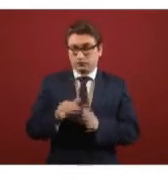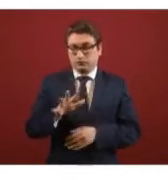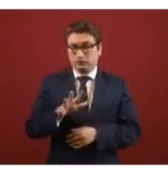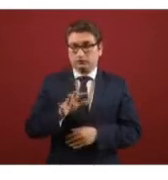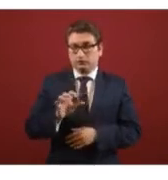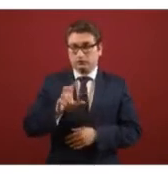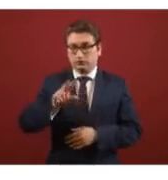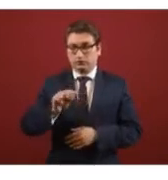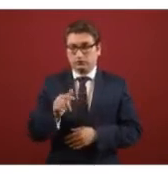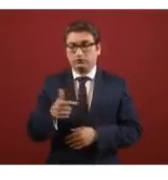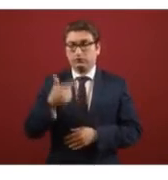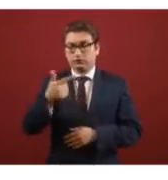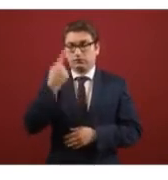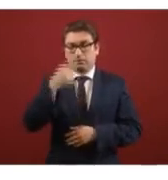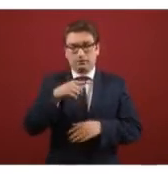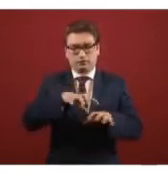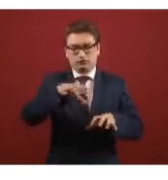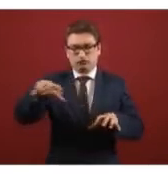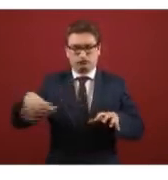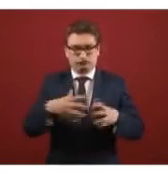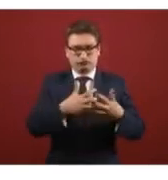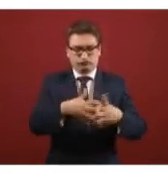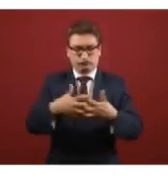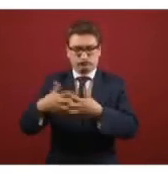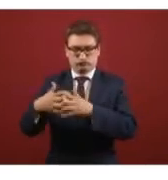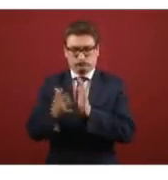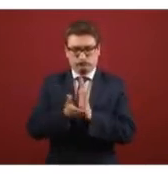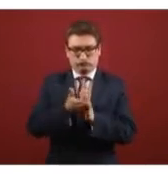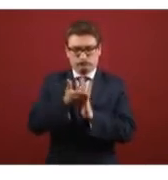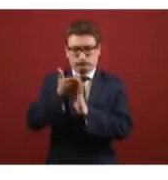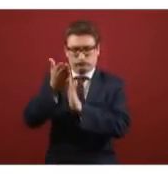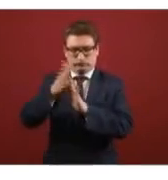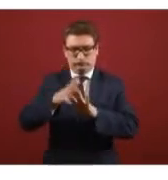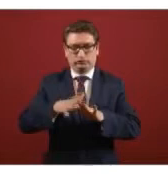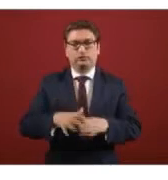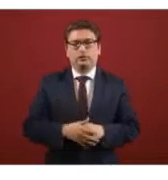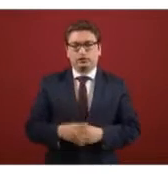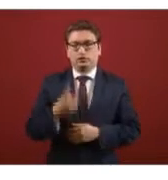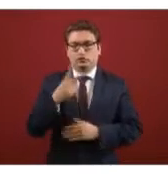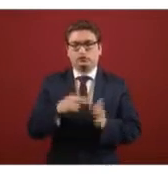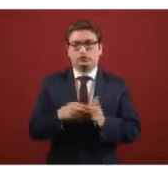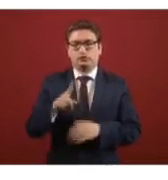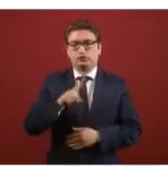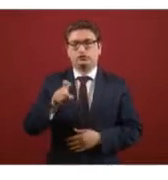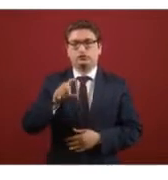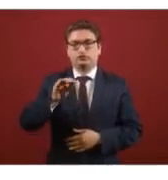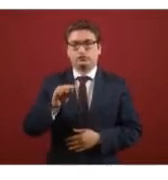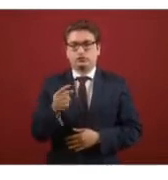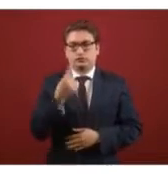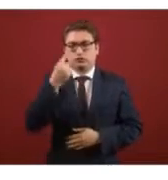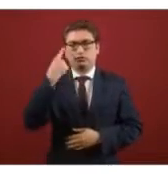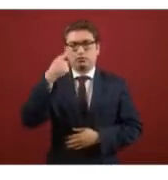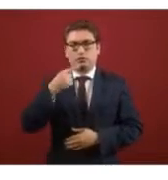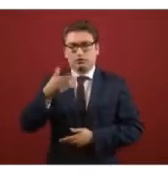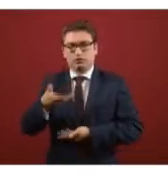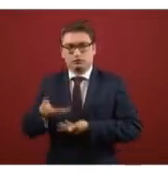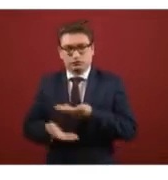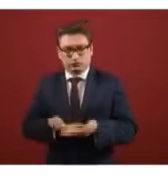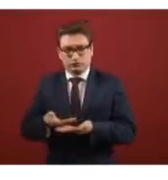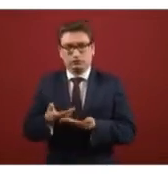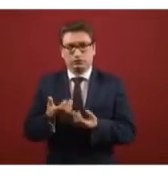4.587 serán para plantas, $8,124 de million. las plantas, 2.191 para servicios